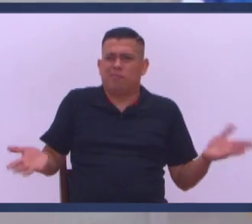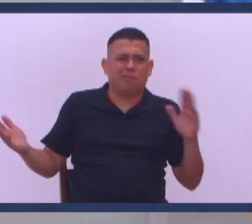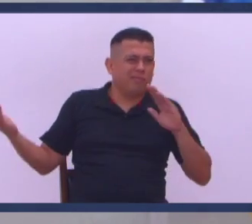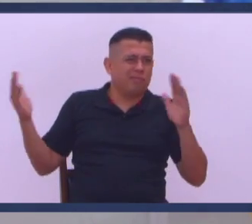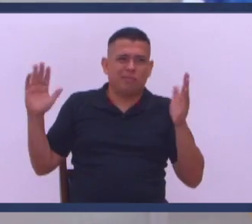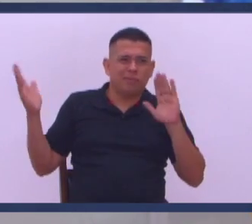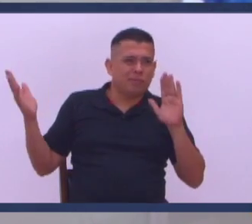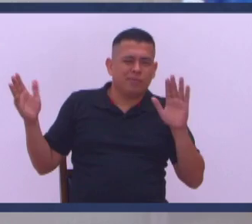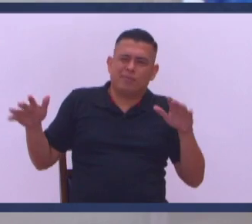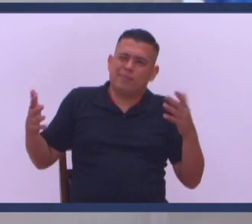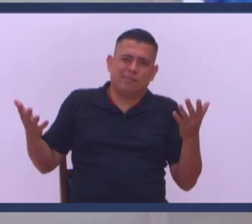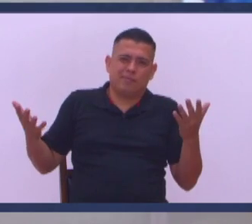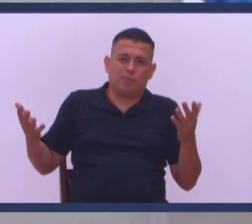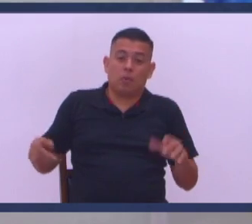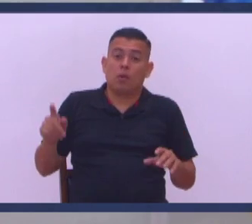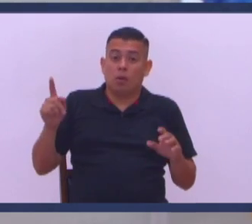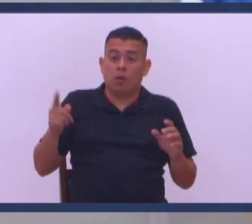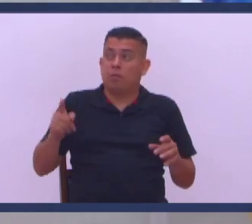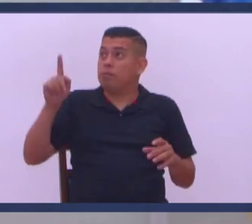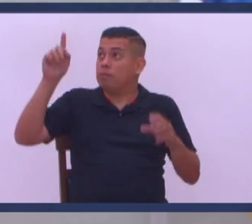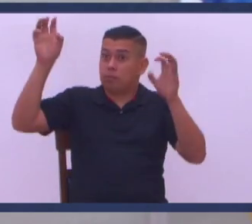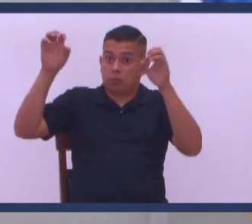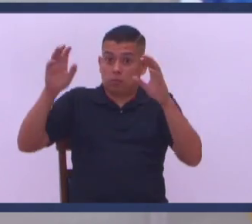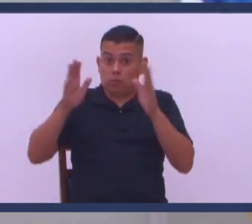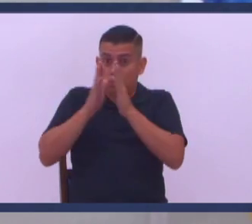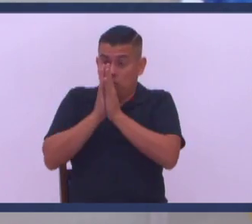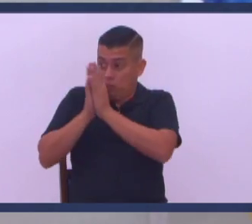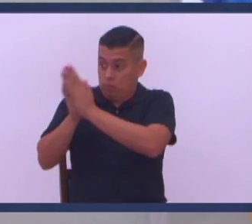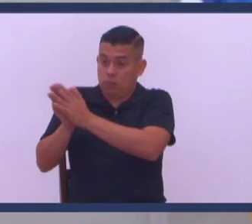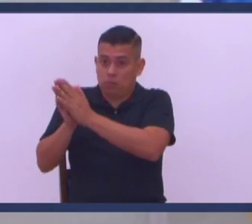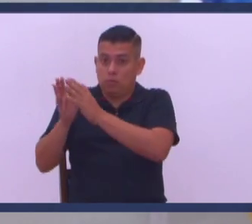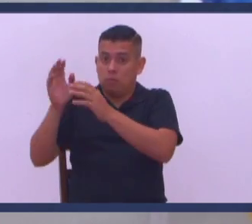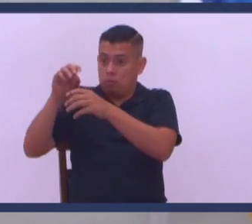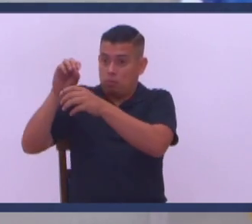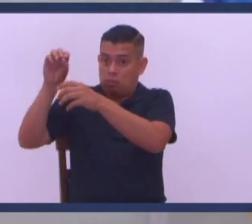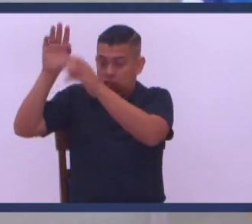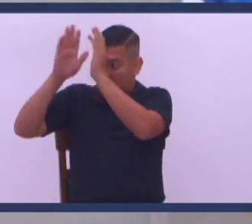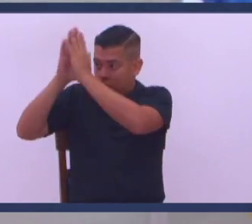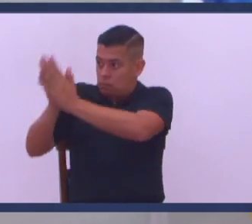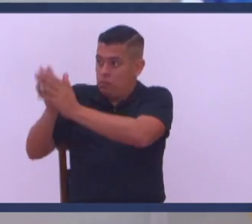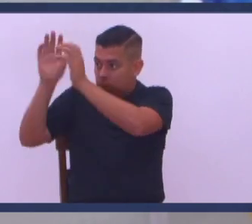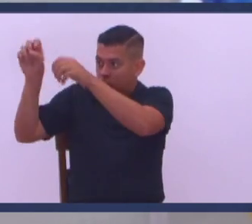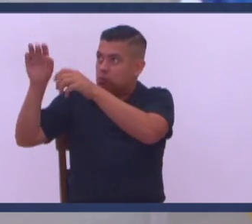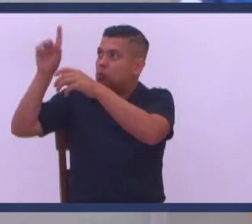No, muchas veces Es el favor de Dios Vas a tener que pasar Lo otro Y te voy a una cosa Todo lo que siembres en otro Dios te lo va a devolver